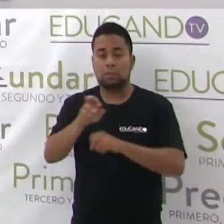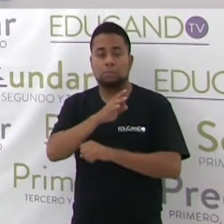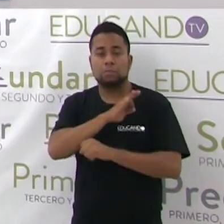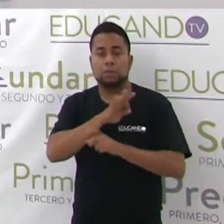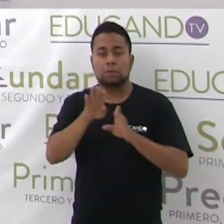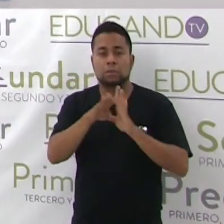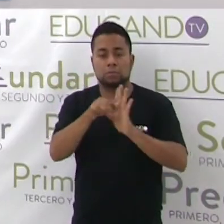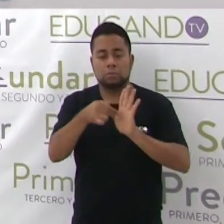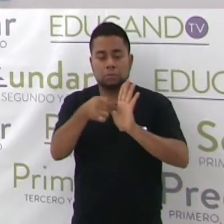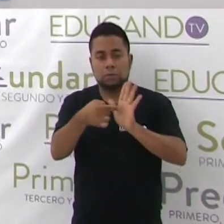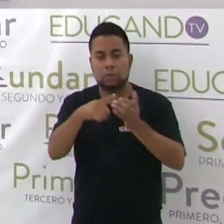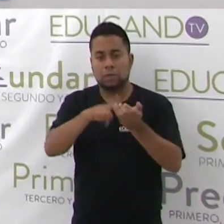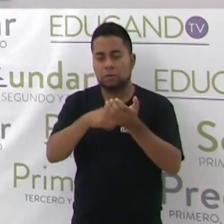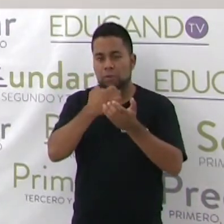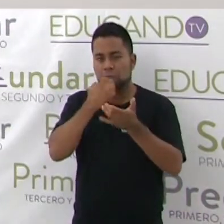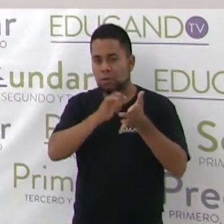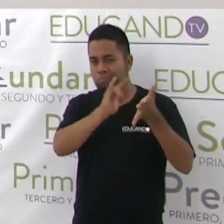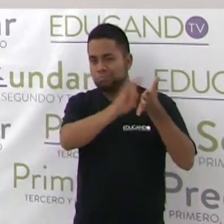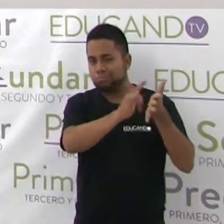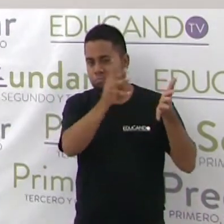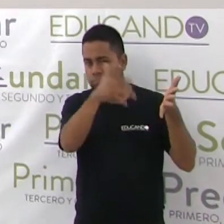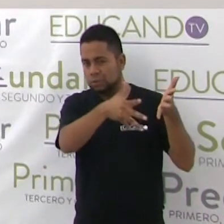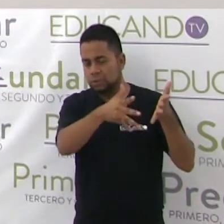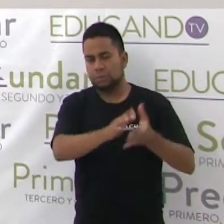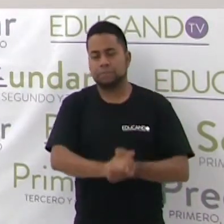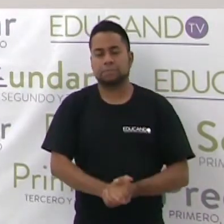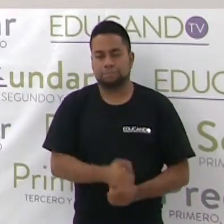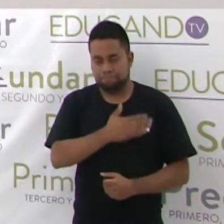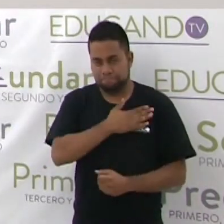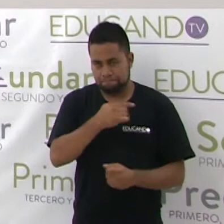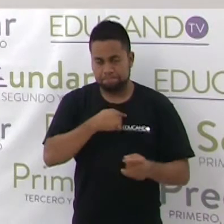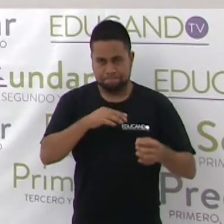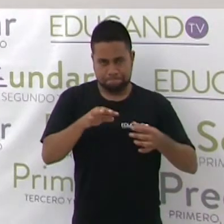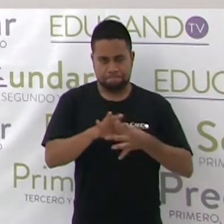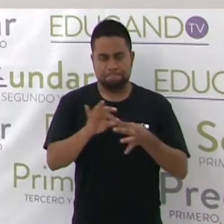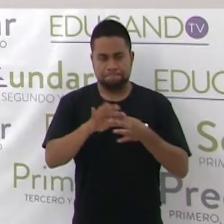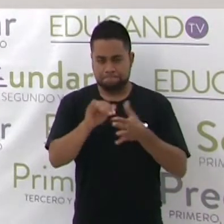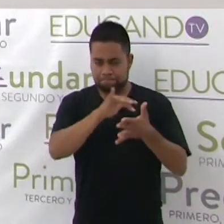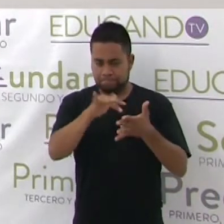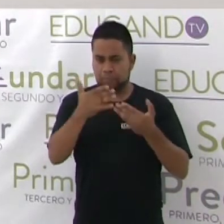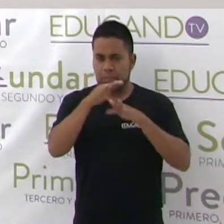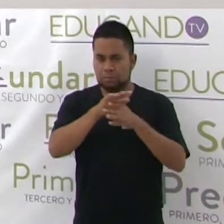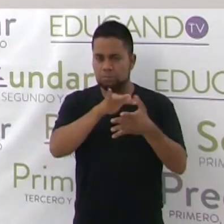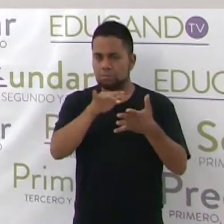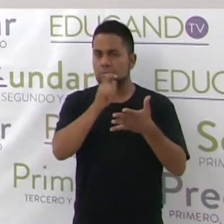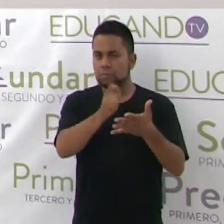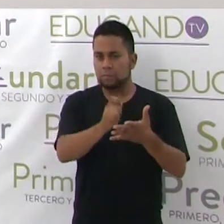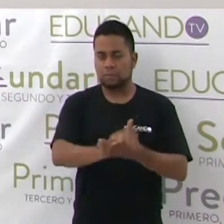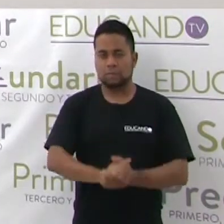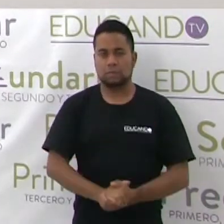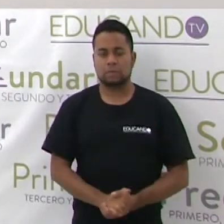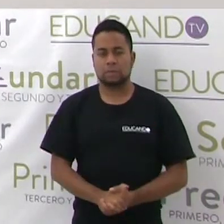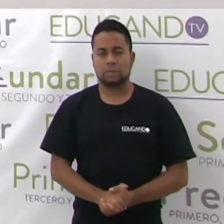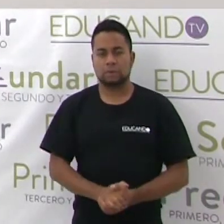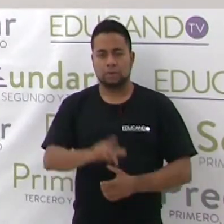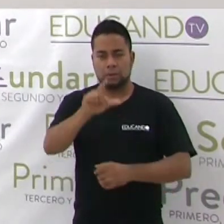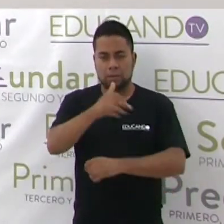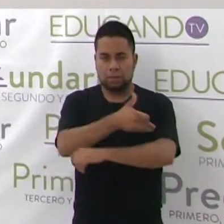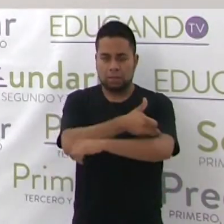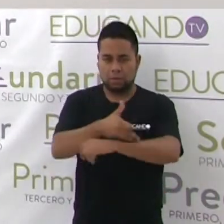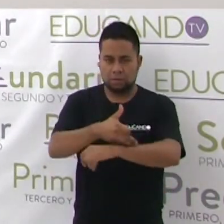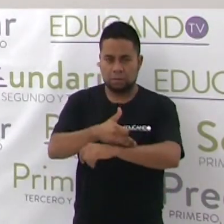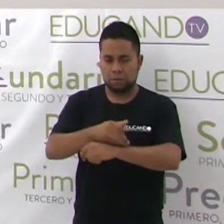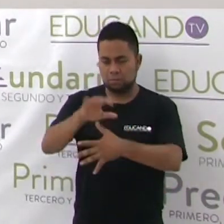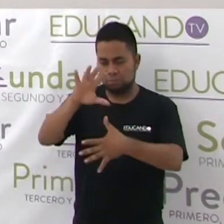podamos presentarlo en nuestra escuela. Bueno, te voy a hablar un poquito, te voy a leer sobre este texto. La familia